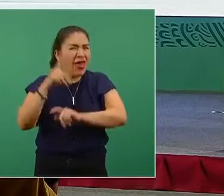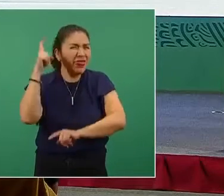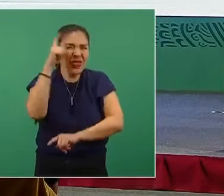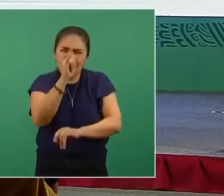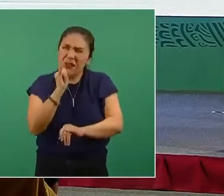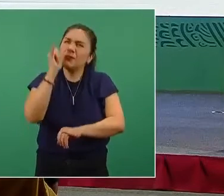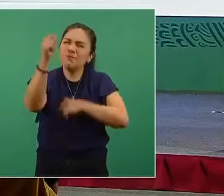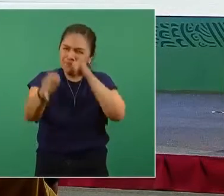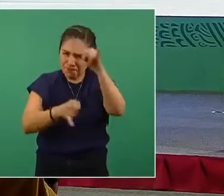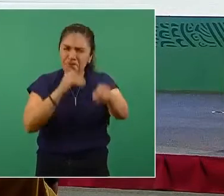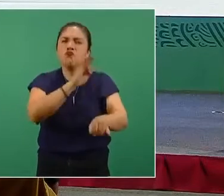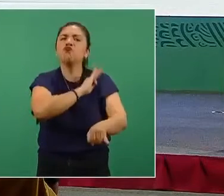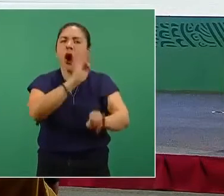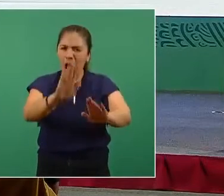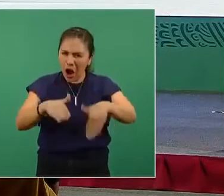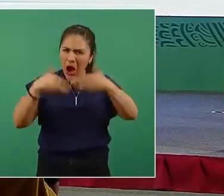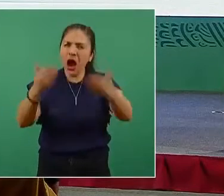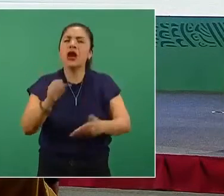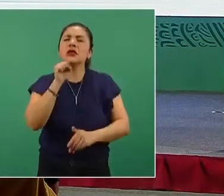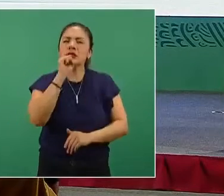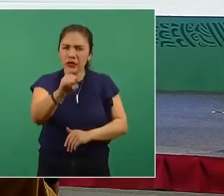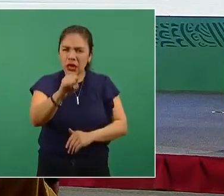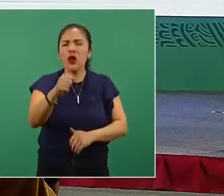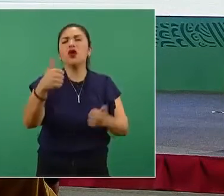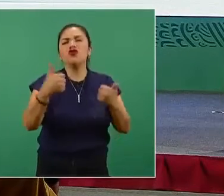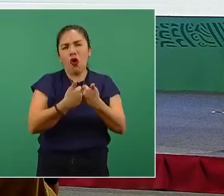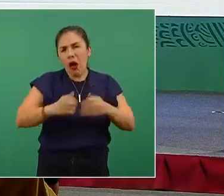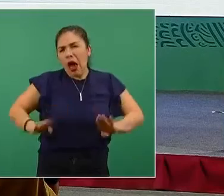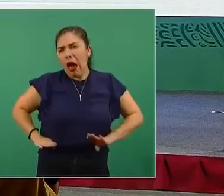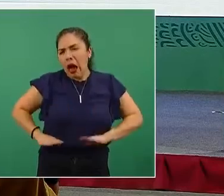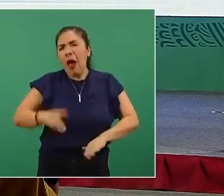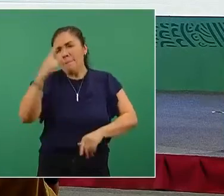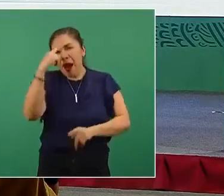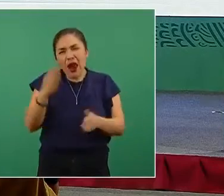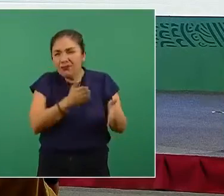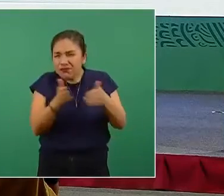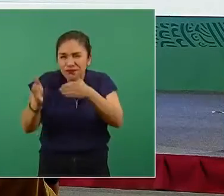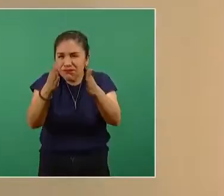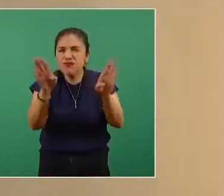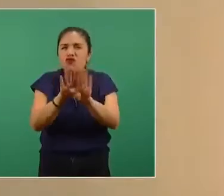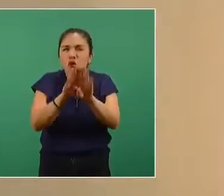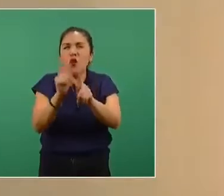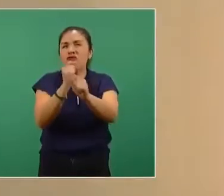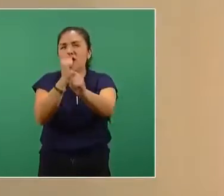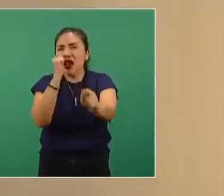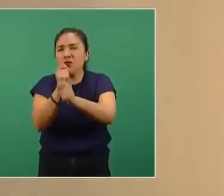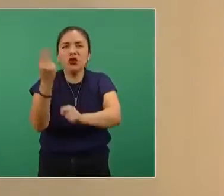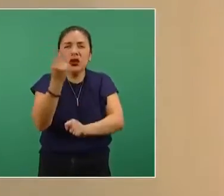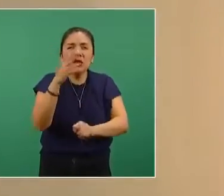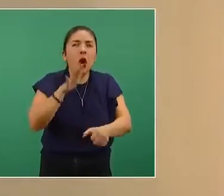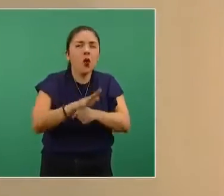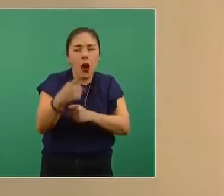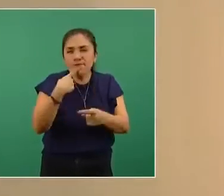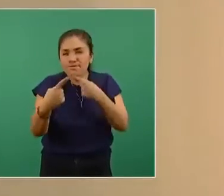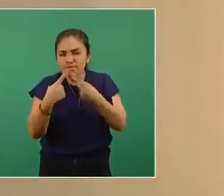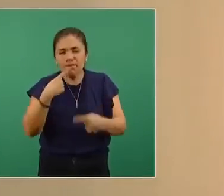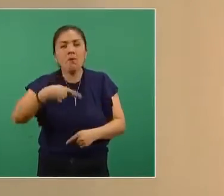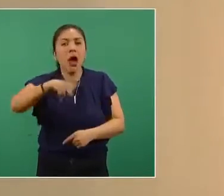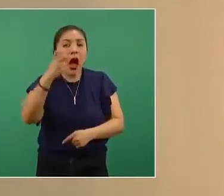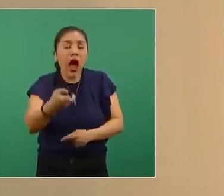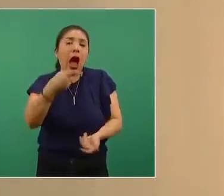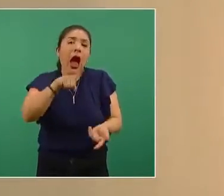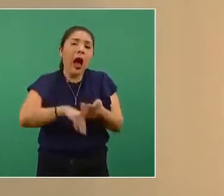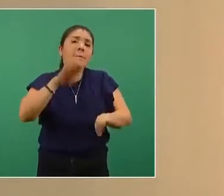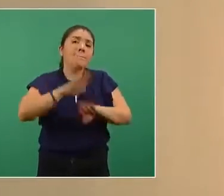la vía de acceso o las condiciones del camino de acceso o del transporte que se necesita para el acceso, pero eso lleva